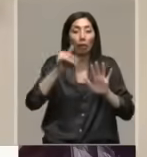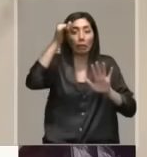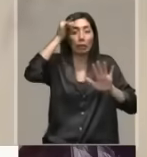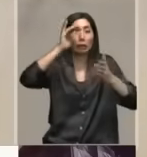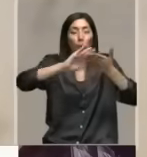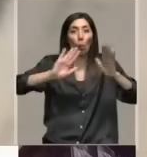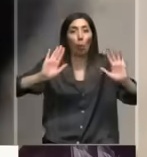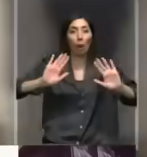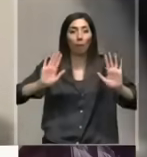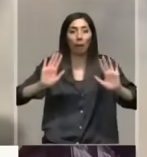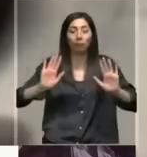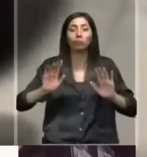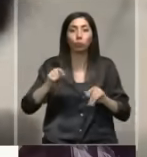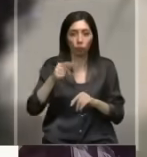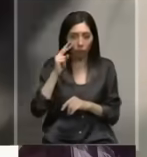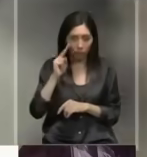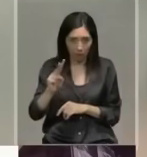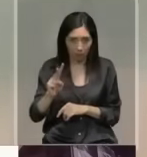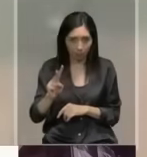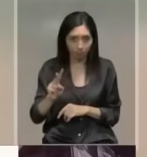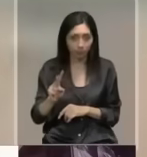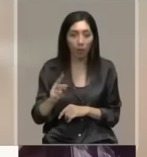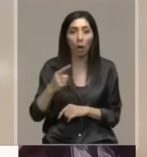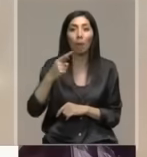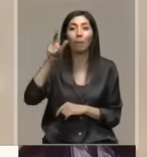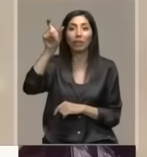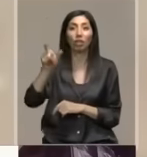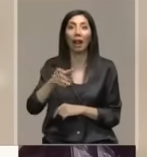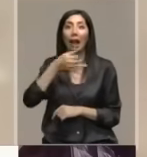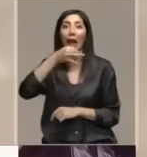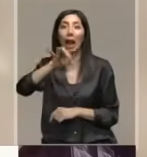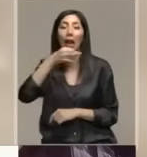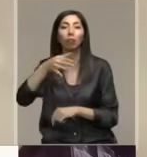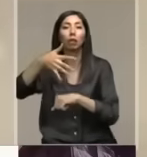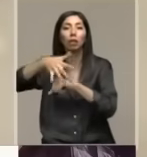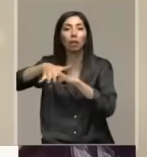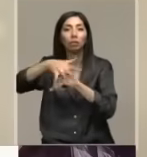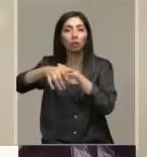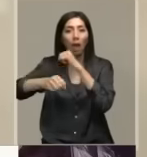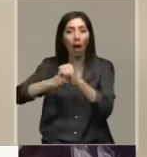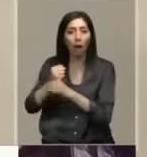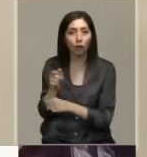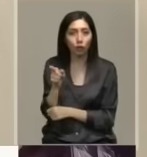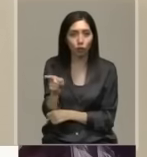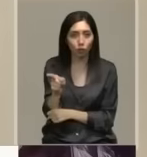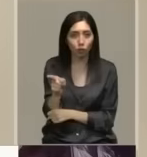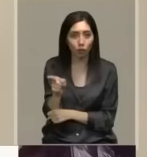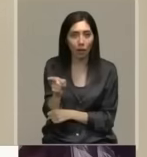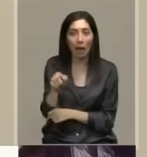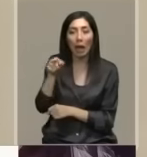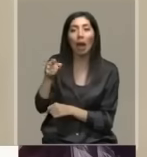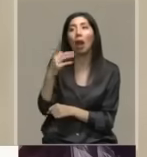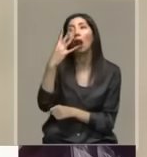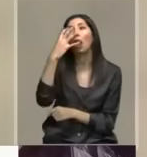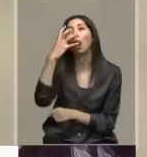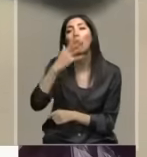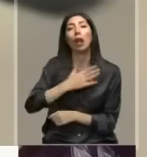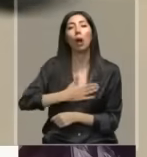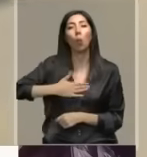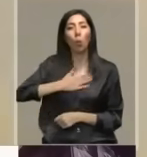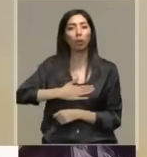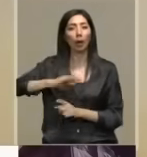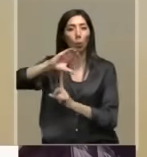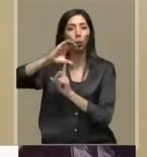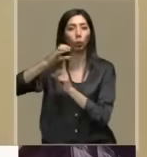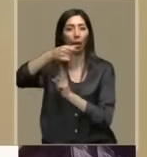Ahora escucha atentamente. Quien habla tiene solo 15 años y demuestra lo que le dijimos acerca de la admiración por la narcocultura que su